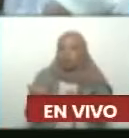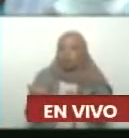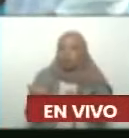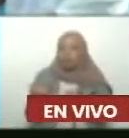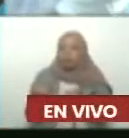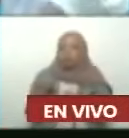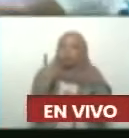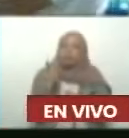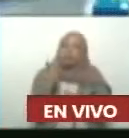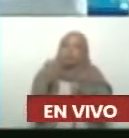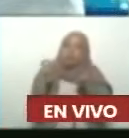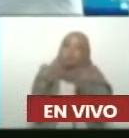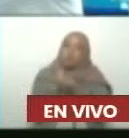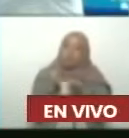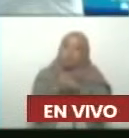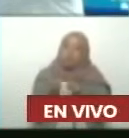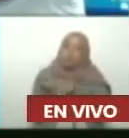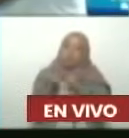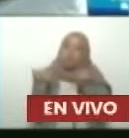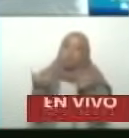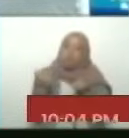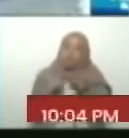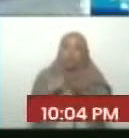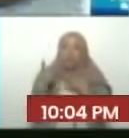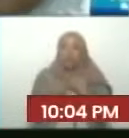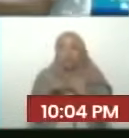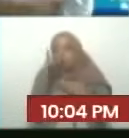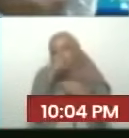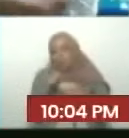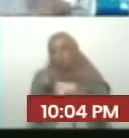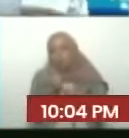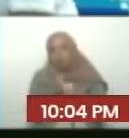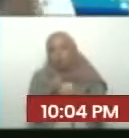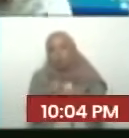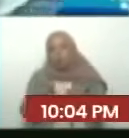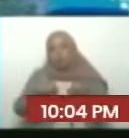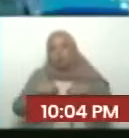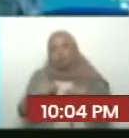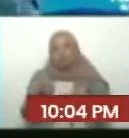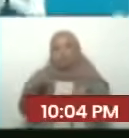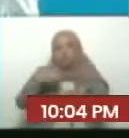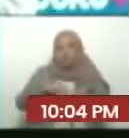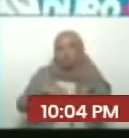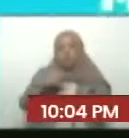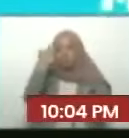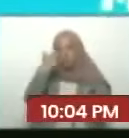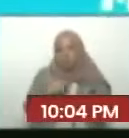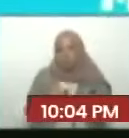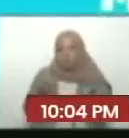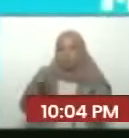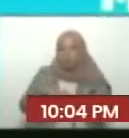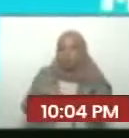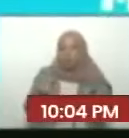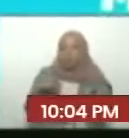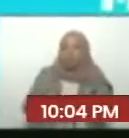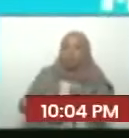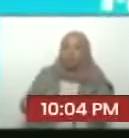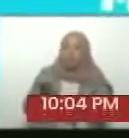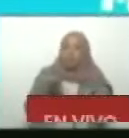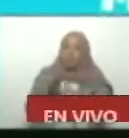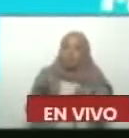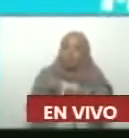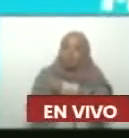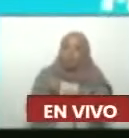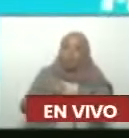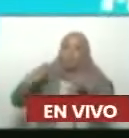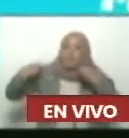y tenemos unos techos y ahora los pupitres donde los niños se van a poder sentar. Tremendo pupitre. ¿Ese pupitre de qué material es? Totalmente